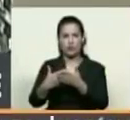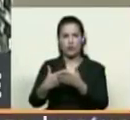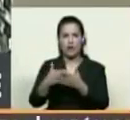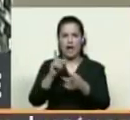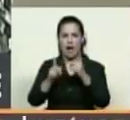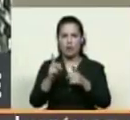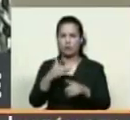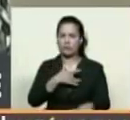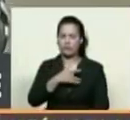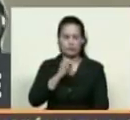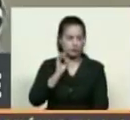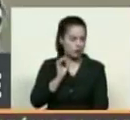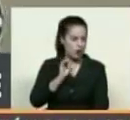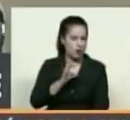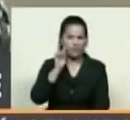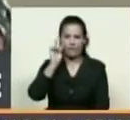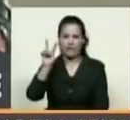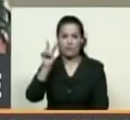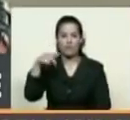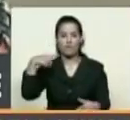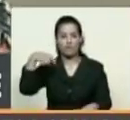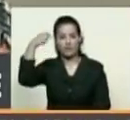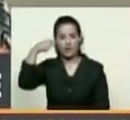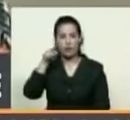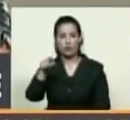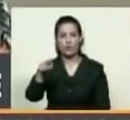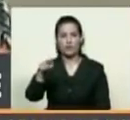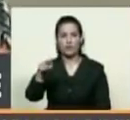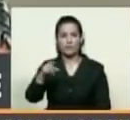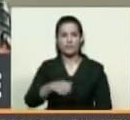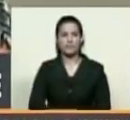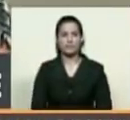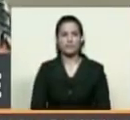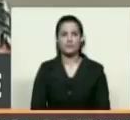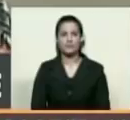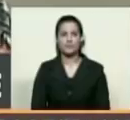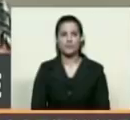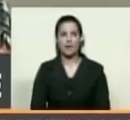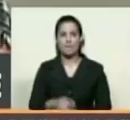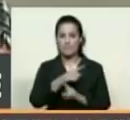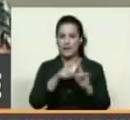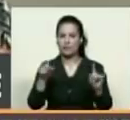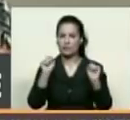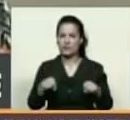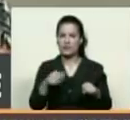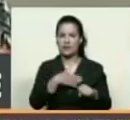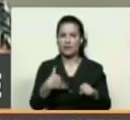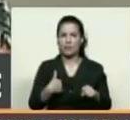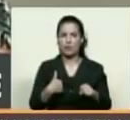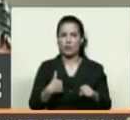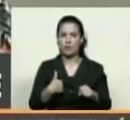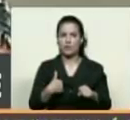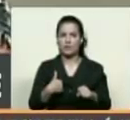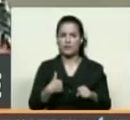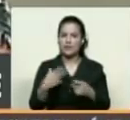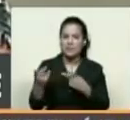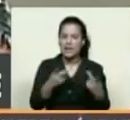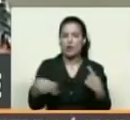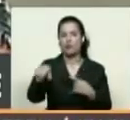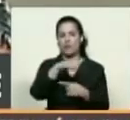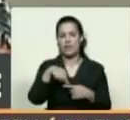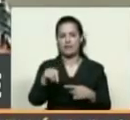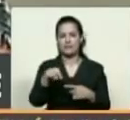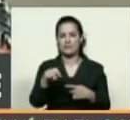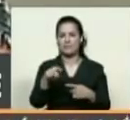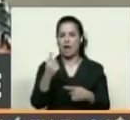algunos casos, que tenemos en nuestra exposición audiovisual. Pero sí quisimos invitar a